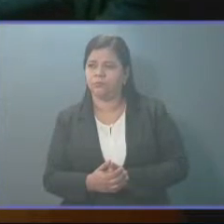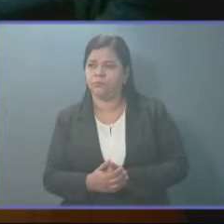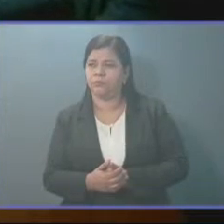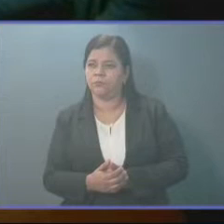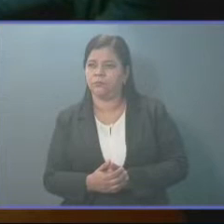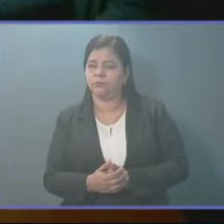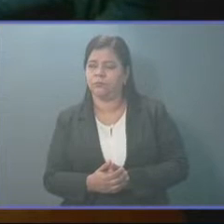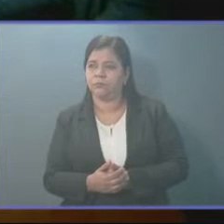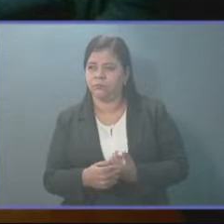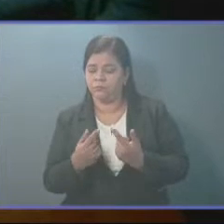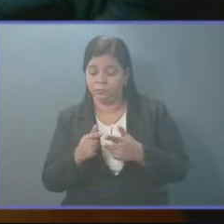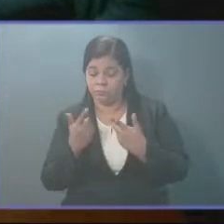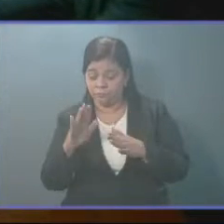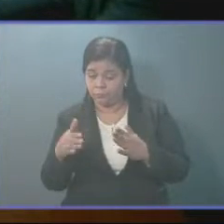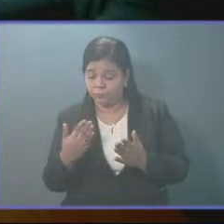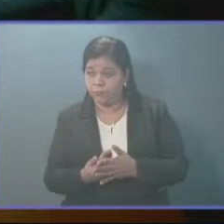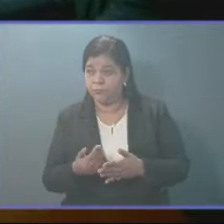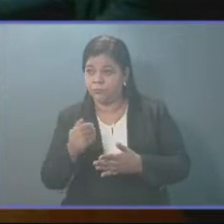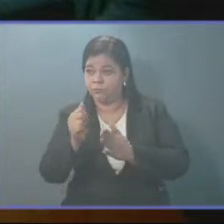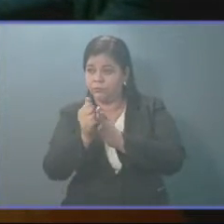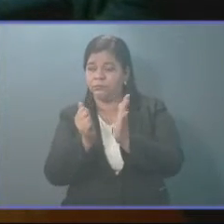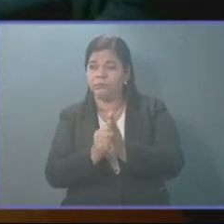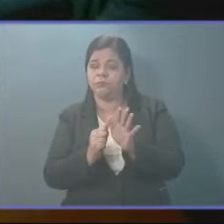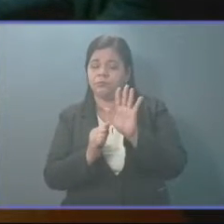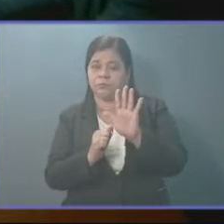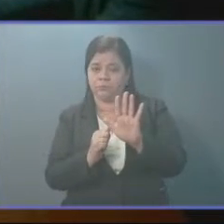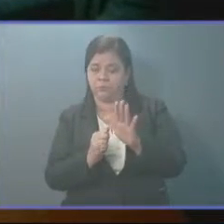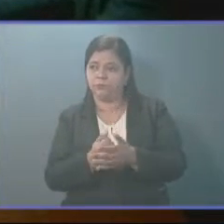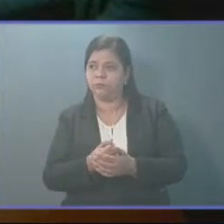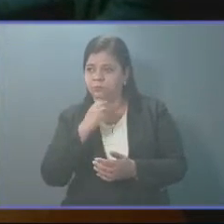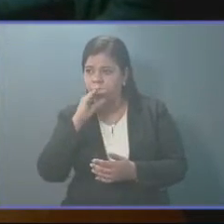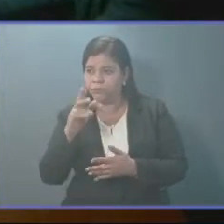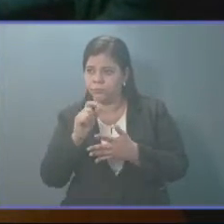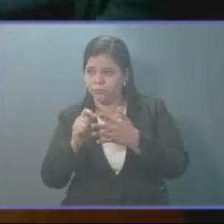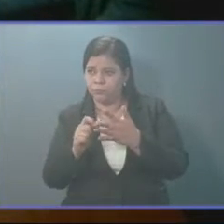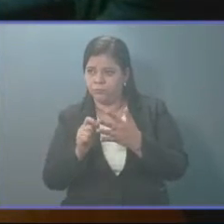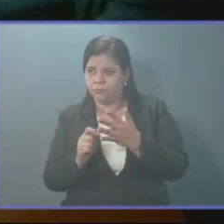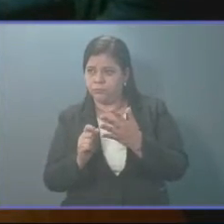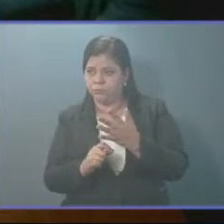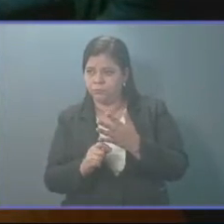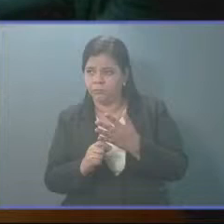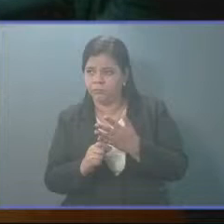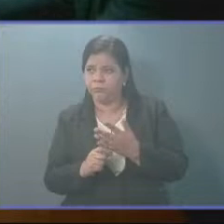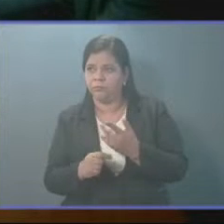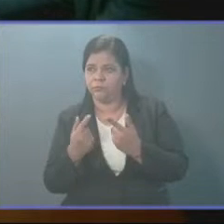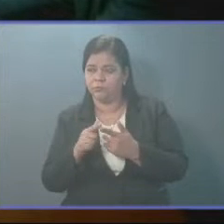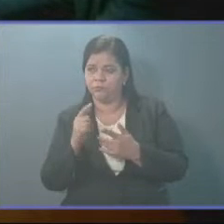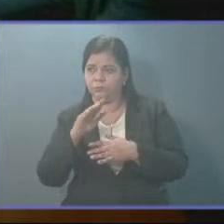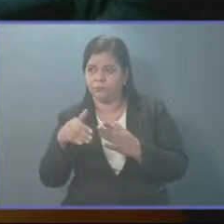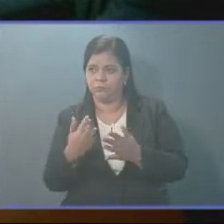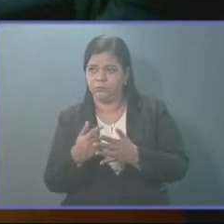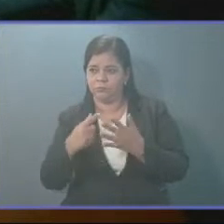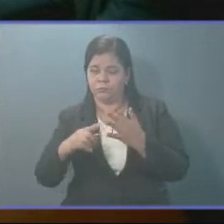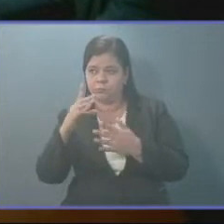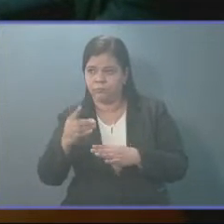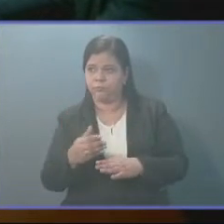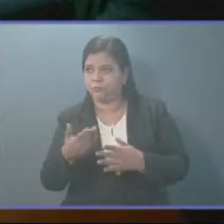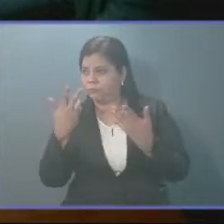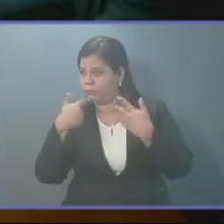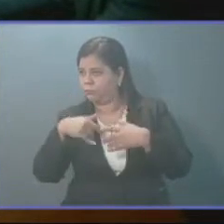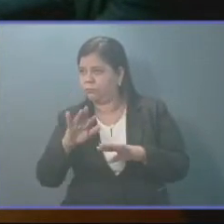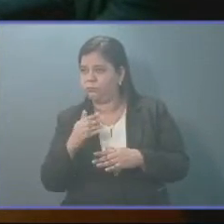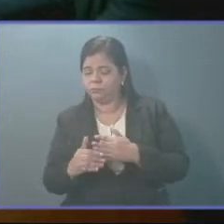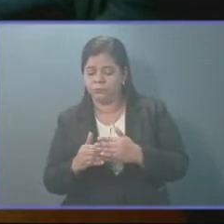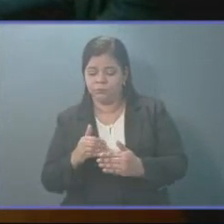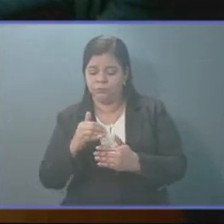Fuerza normativa de los principios rectores. Artículo 5. Los principios enunciados en el presente código y aquellos que se deriven de la naturaleza del